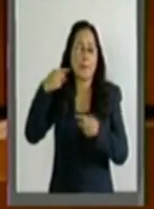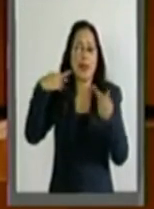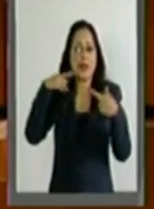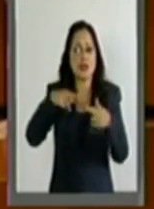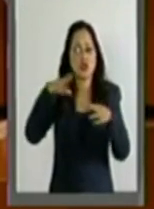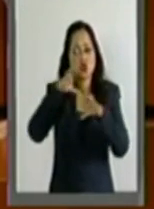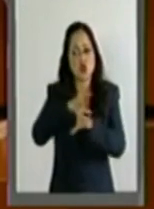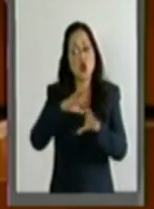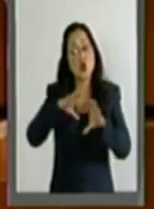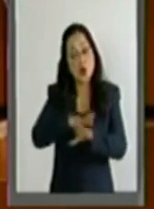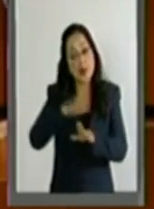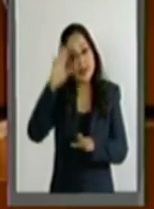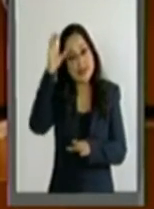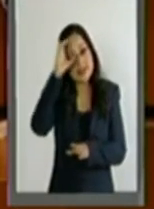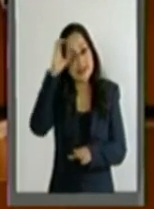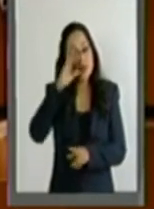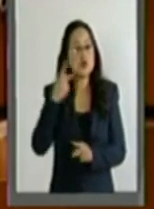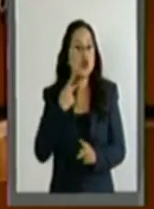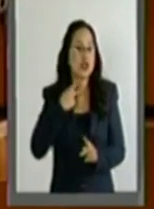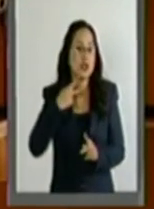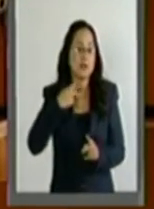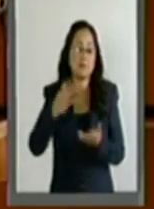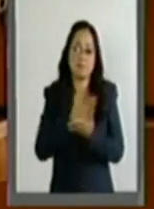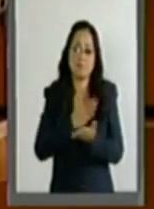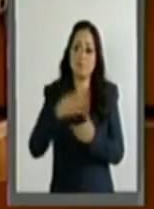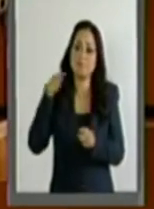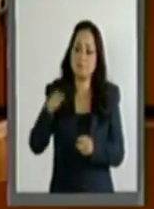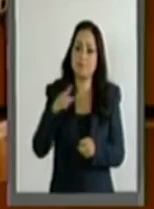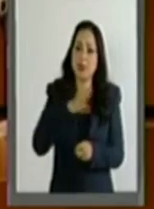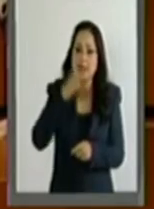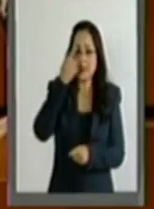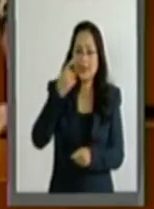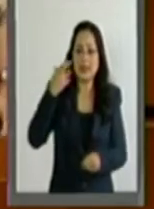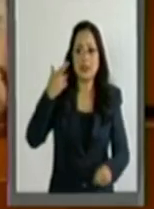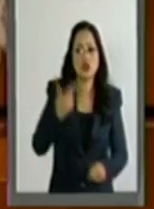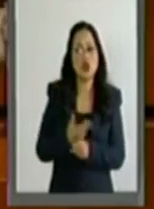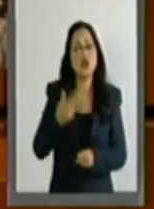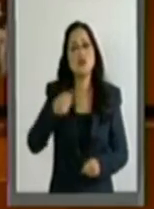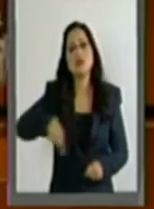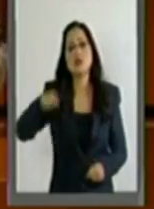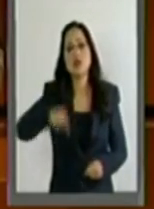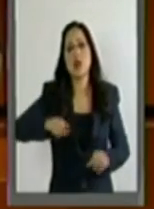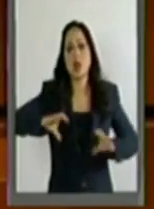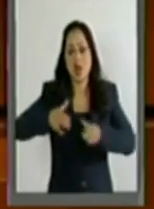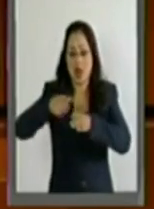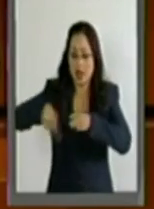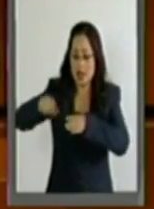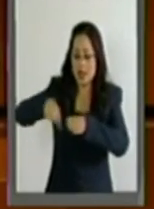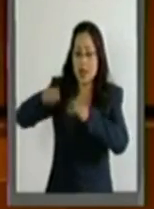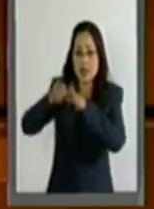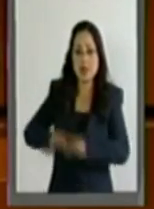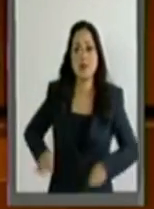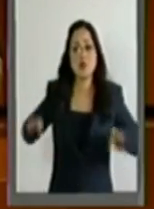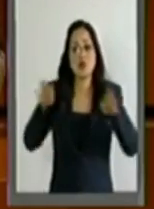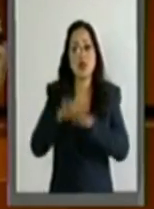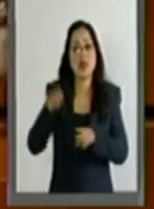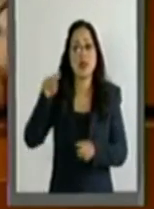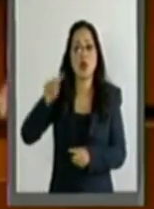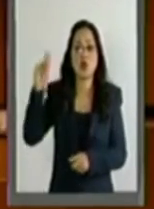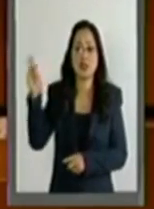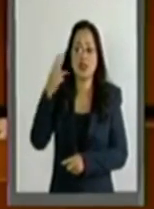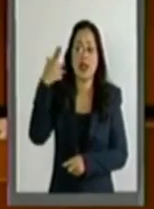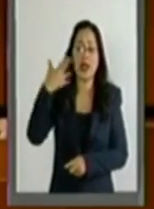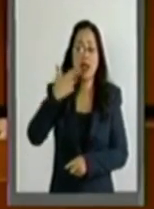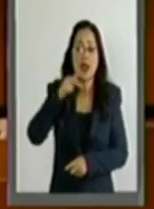políticas, que es, entre otras cosas, director de un área importante en la Universidad de